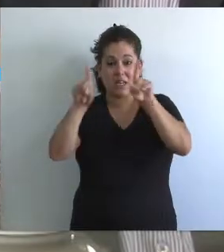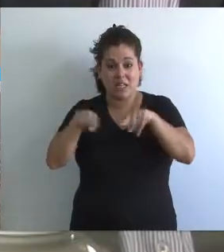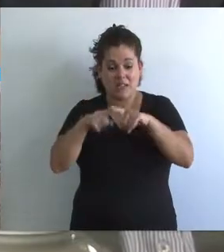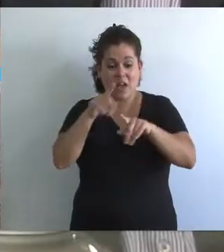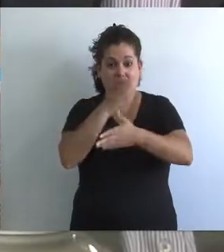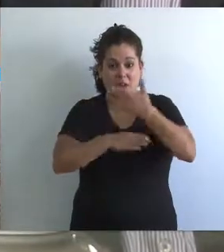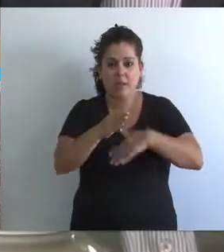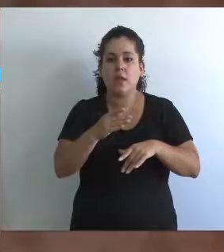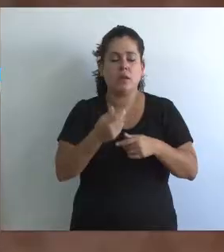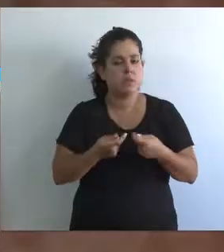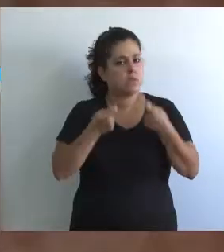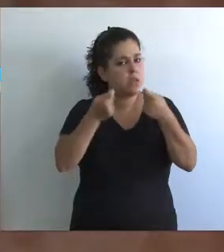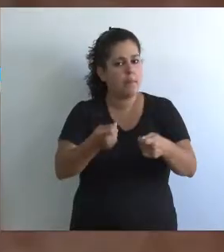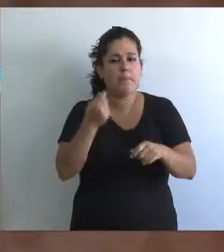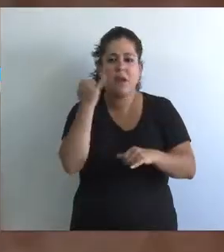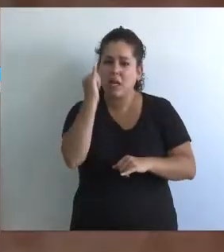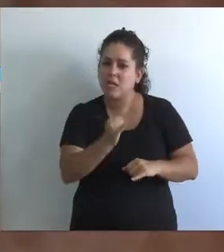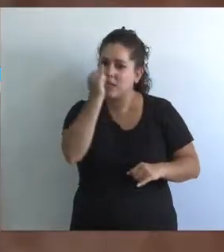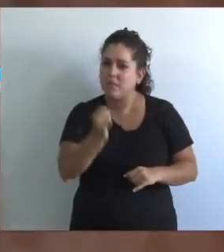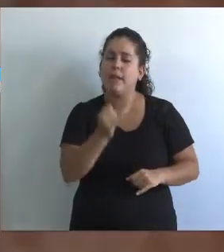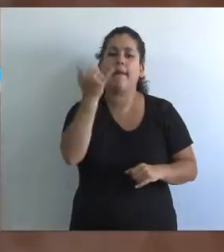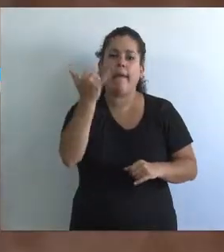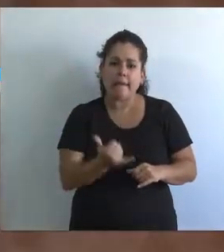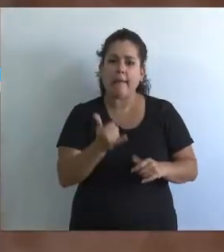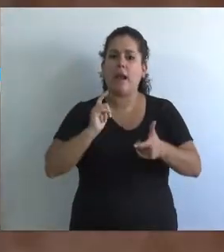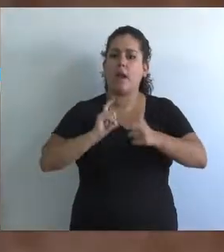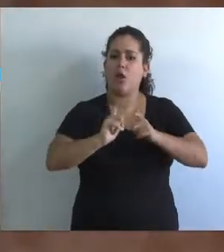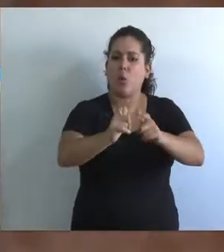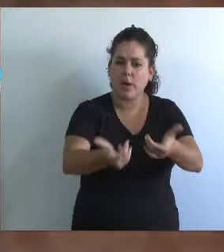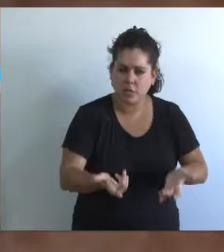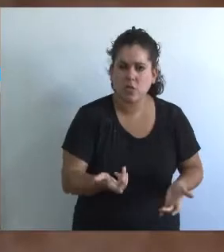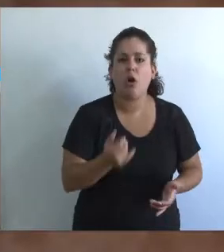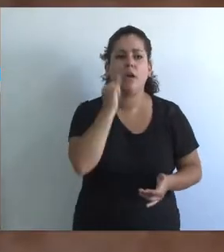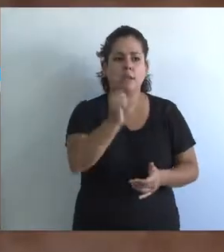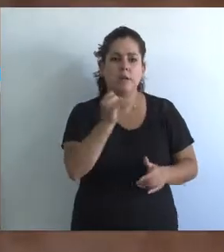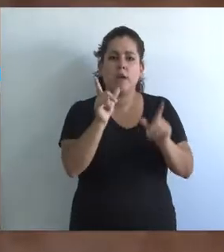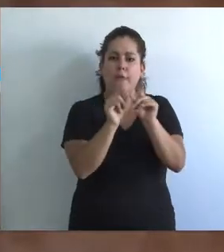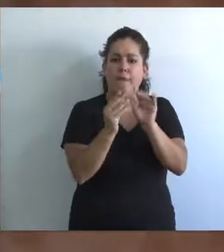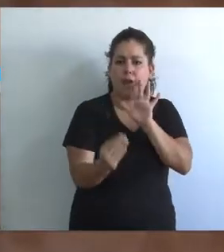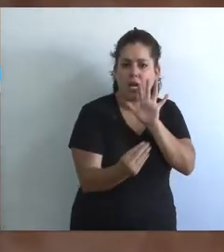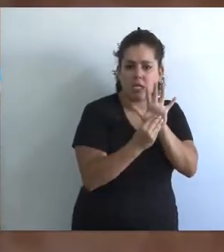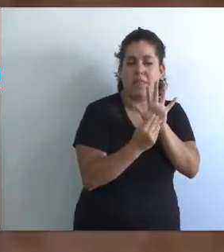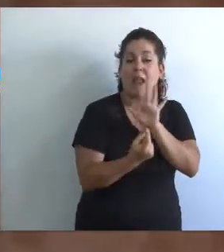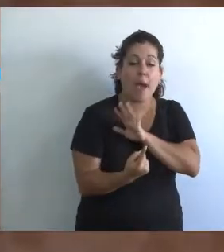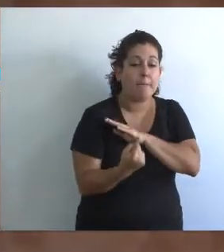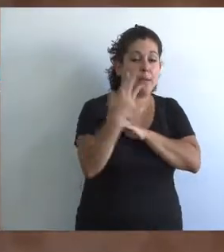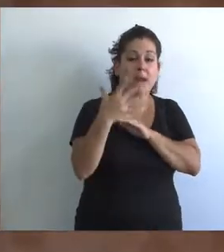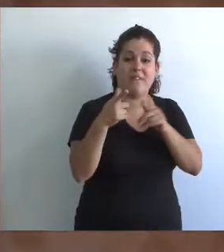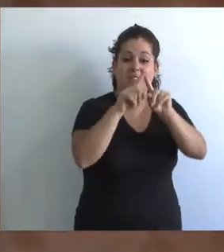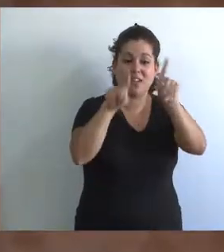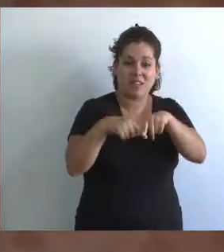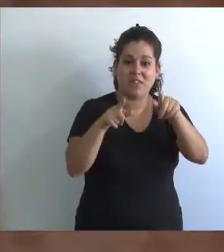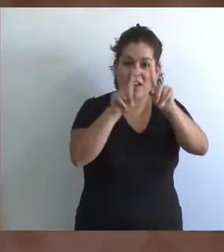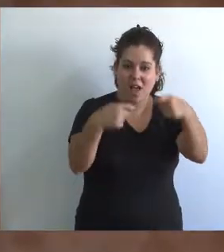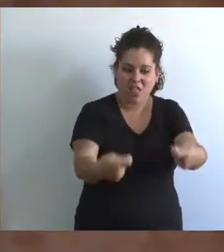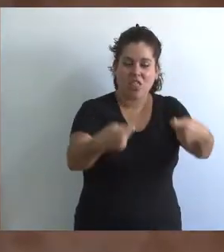cada renovación de certificado especifique que es una renovación, pero que también indique la fecha del